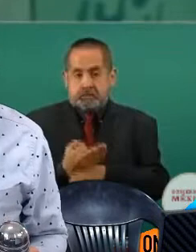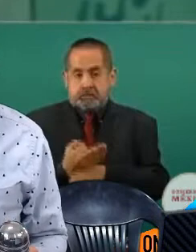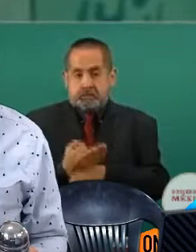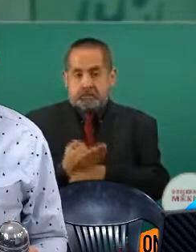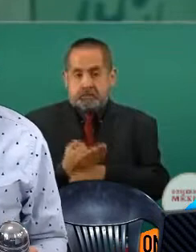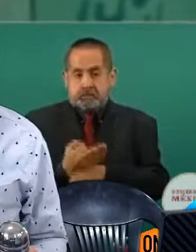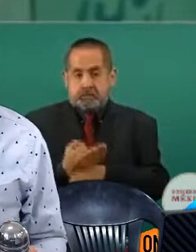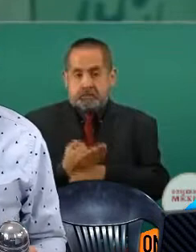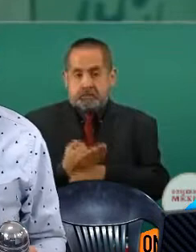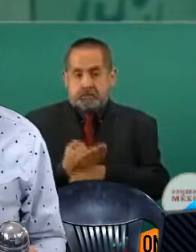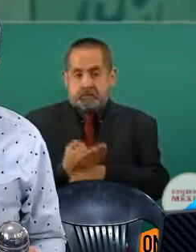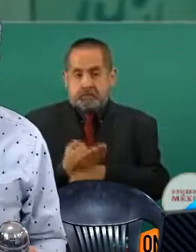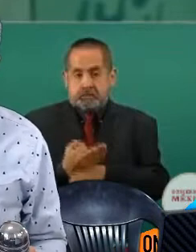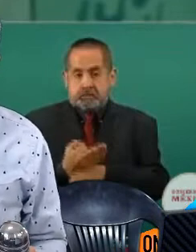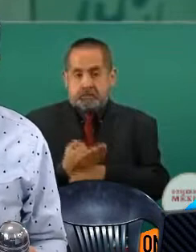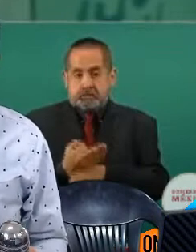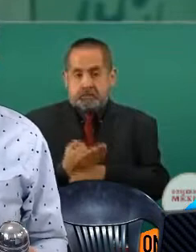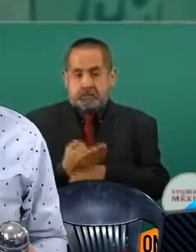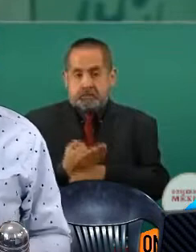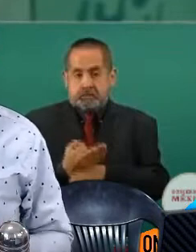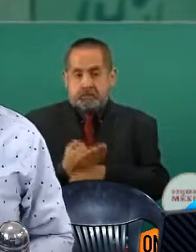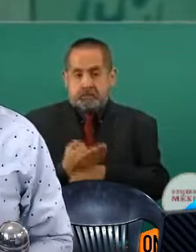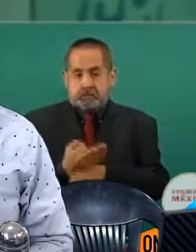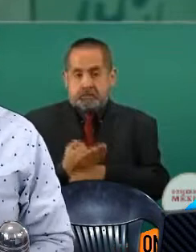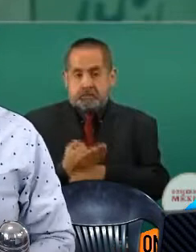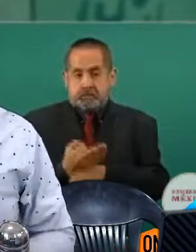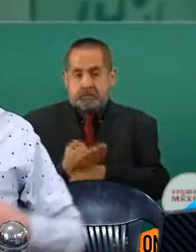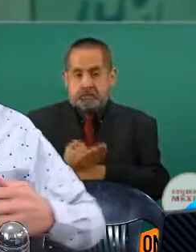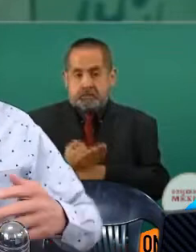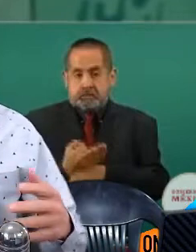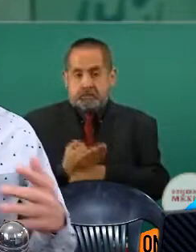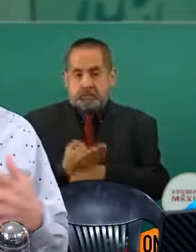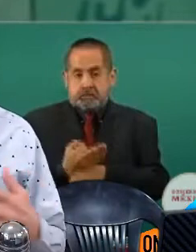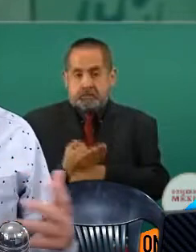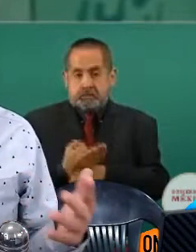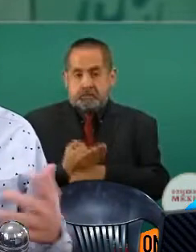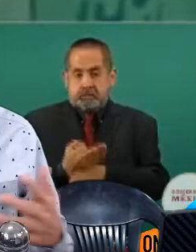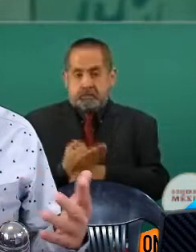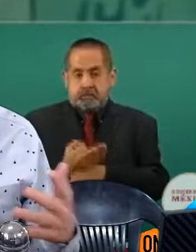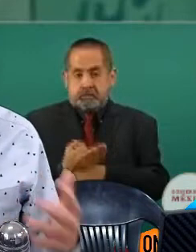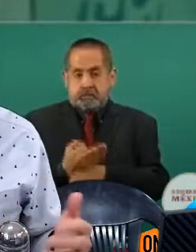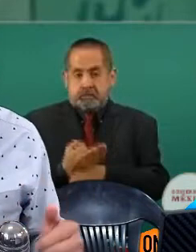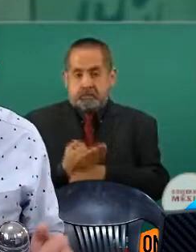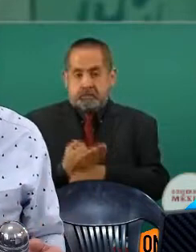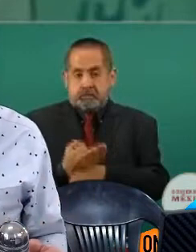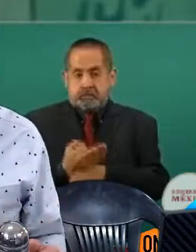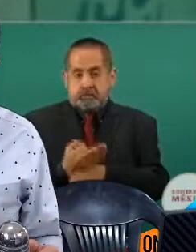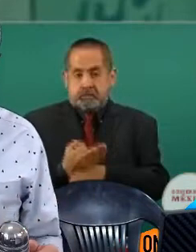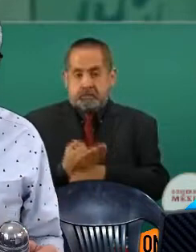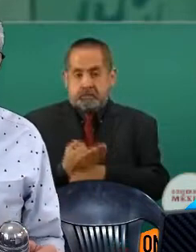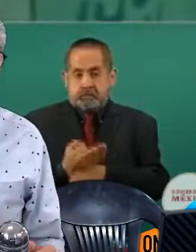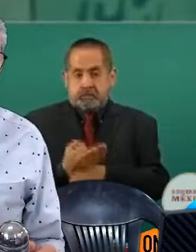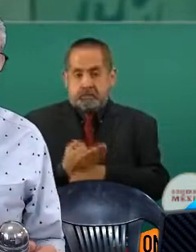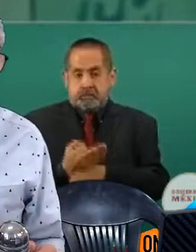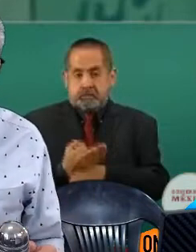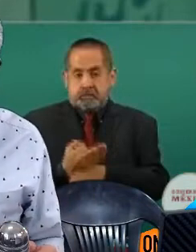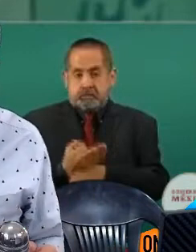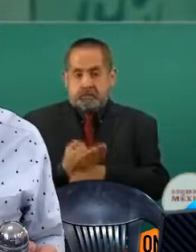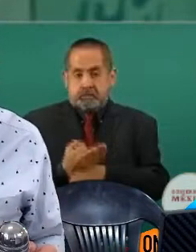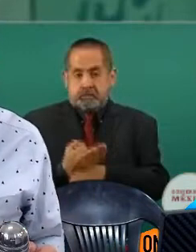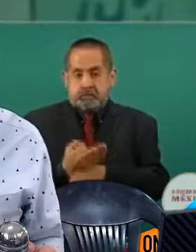puras patadas de ahogados. ¿Por qué? Porque no tienen nada que ofrecer. Lo único que